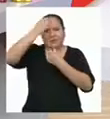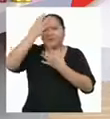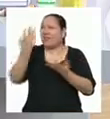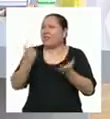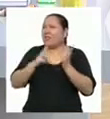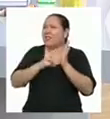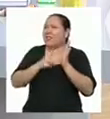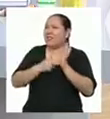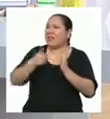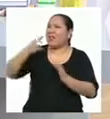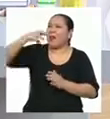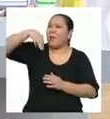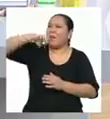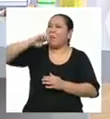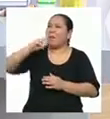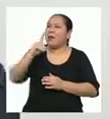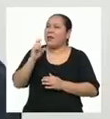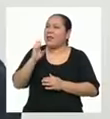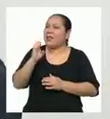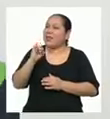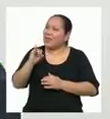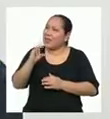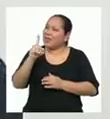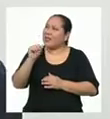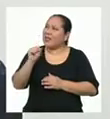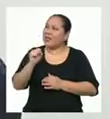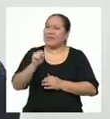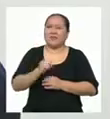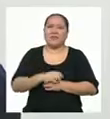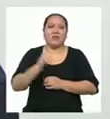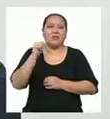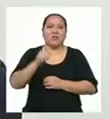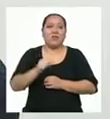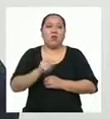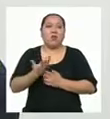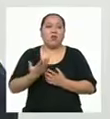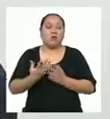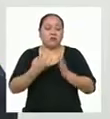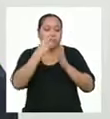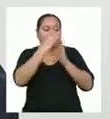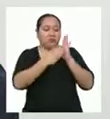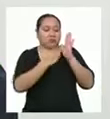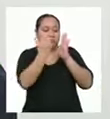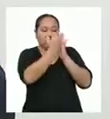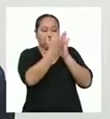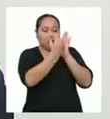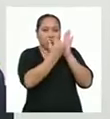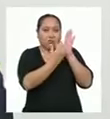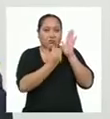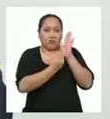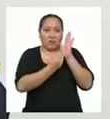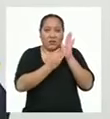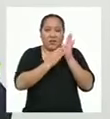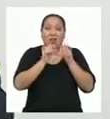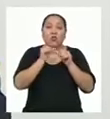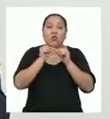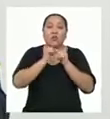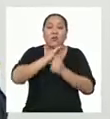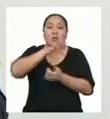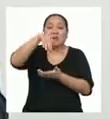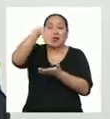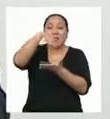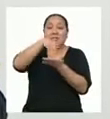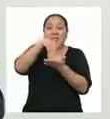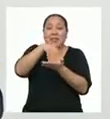las medidas de tendencia central exactamente? Son estadígrafos de posición que tienden a ubicarse cerca al centro de la muestra